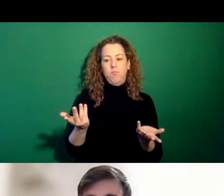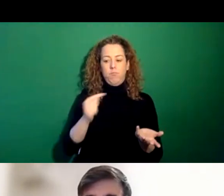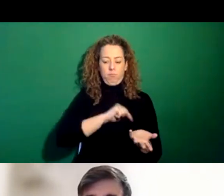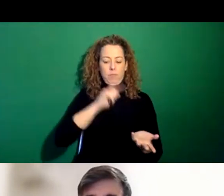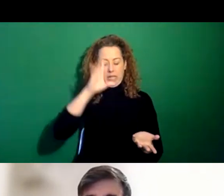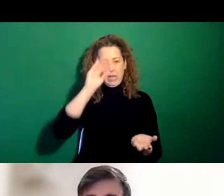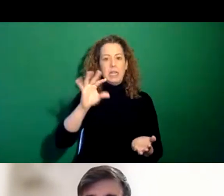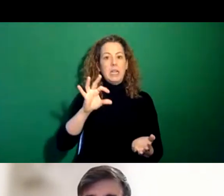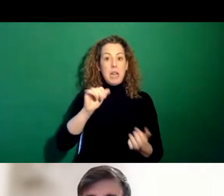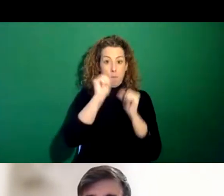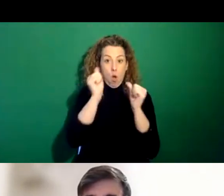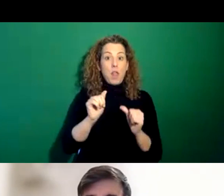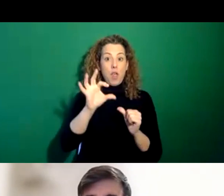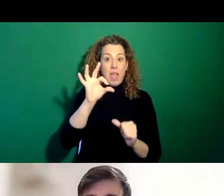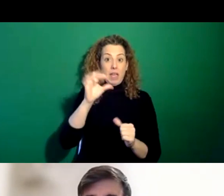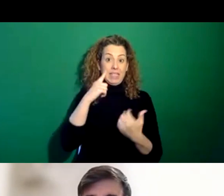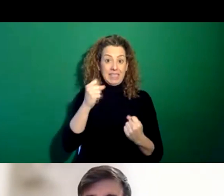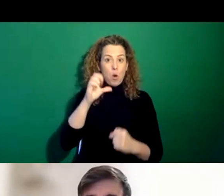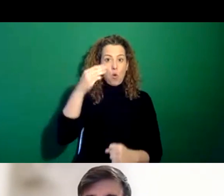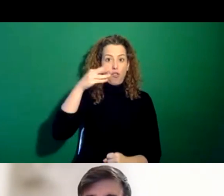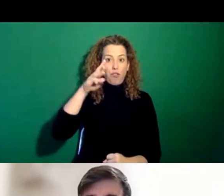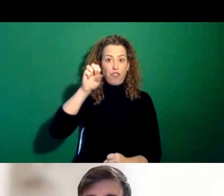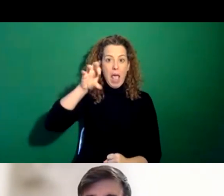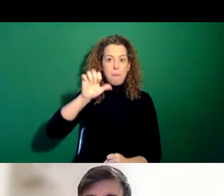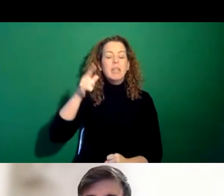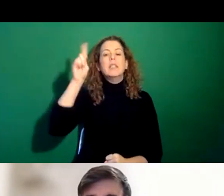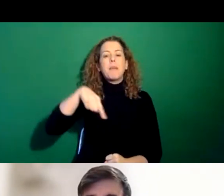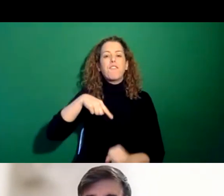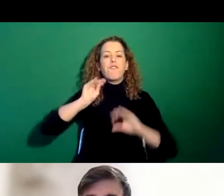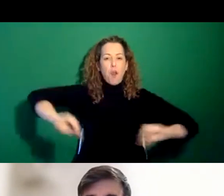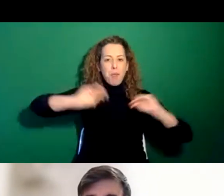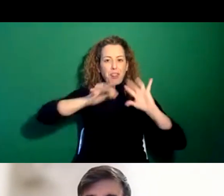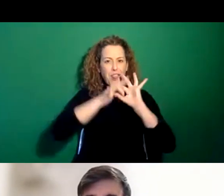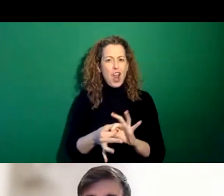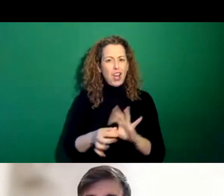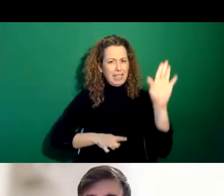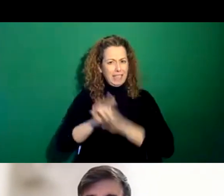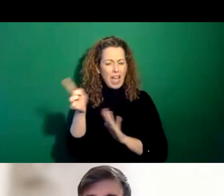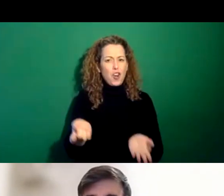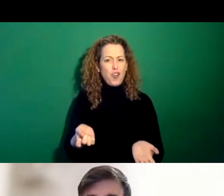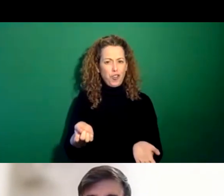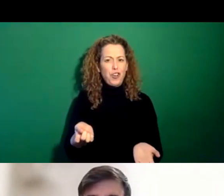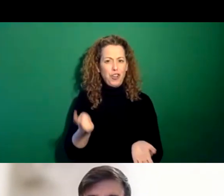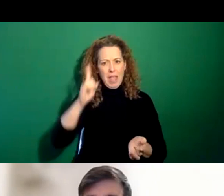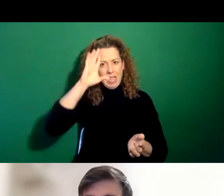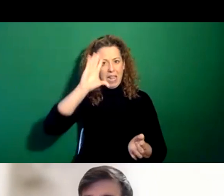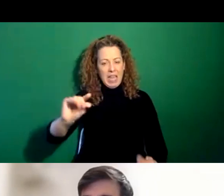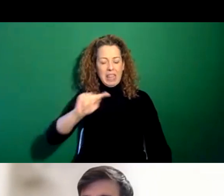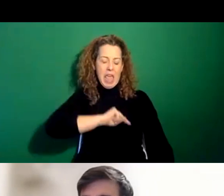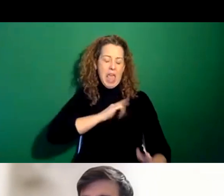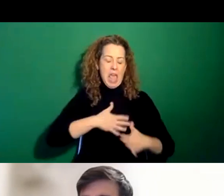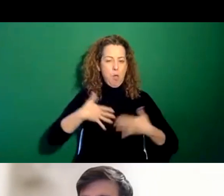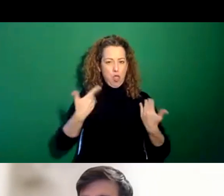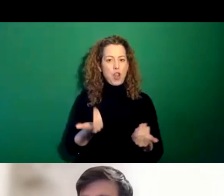y Meyer y hacer formaciones en ese desarrollo de la inteligencia emocional para